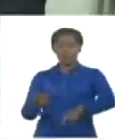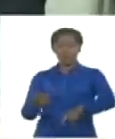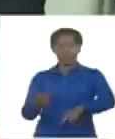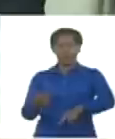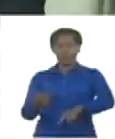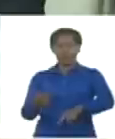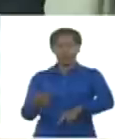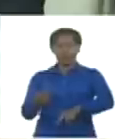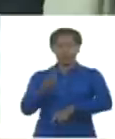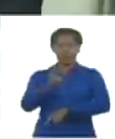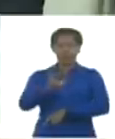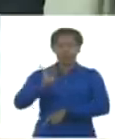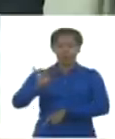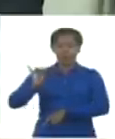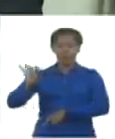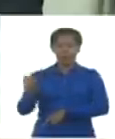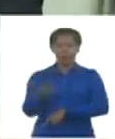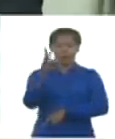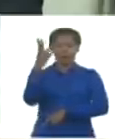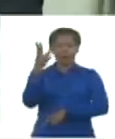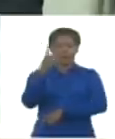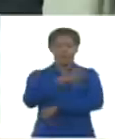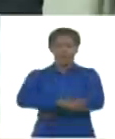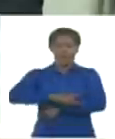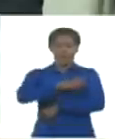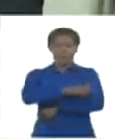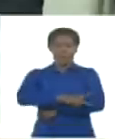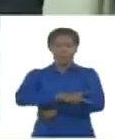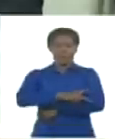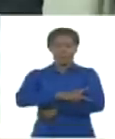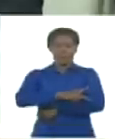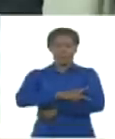en la llamada Cumbre de las Américas en Los Ángeles.